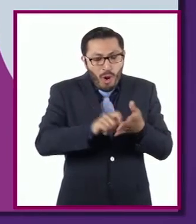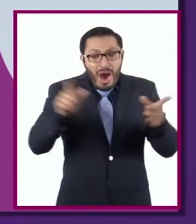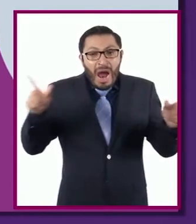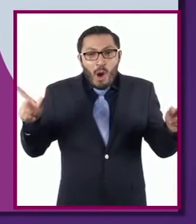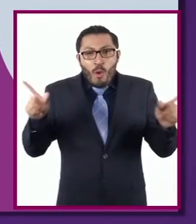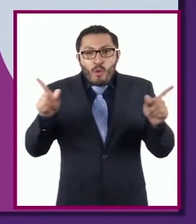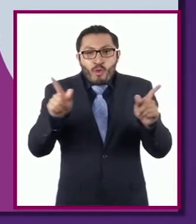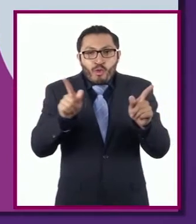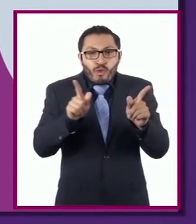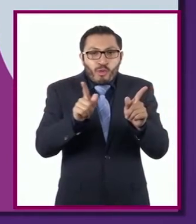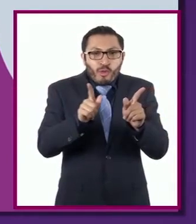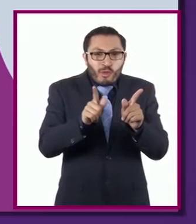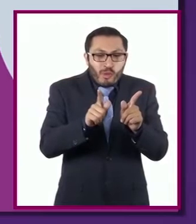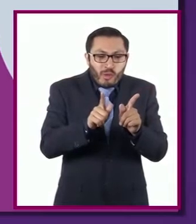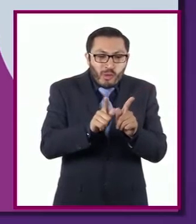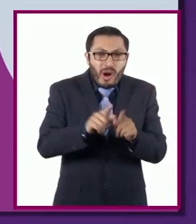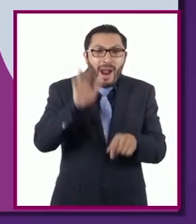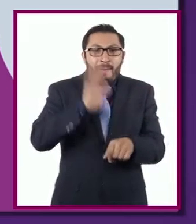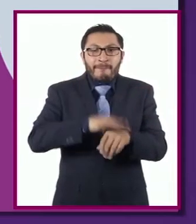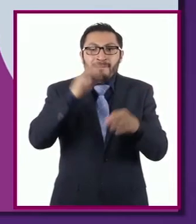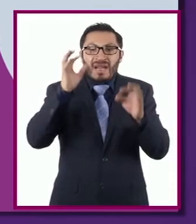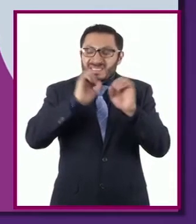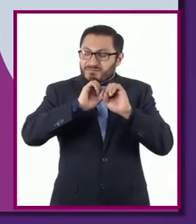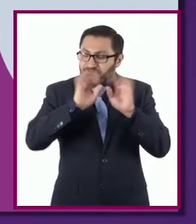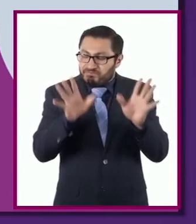más precisas sus aspiraciones.